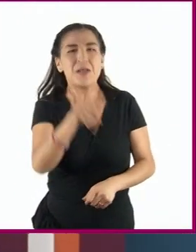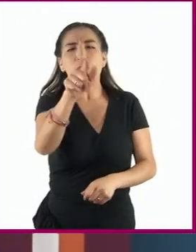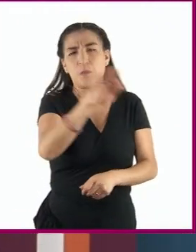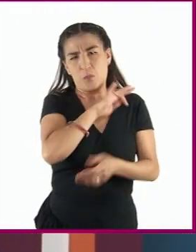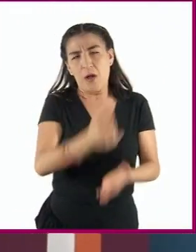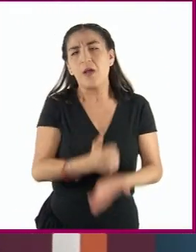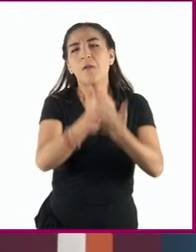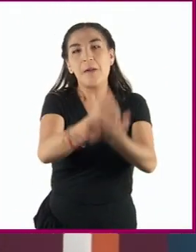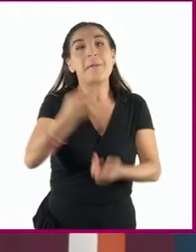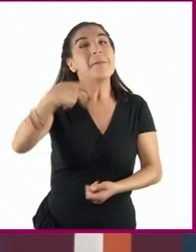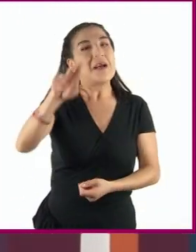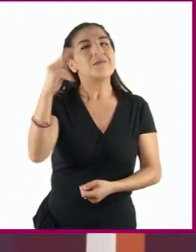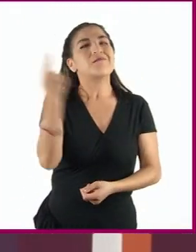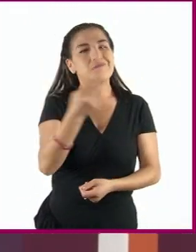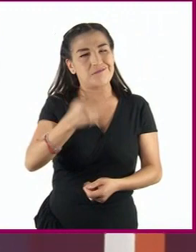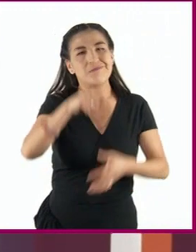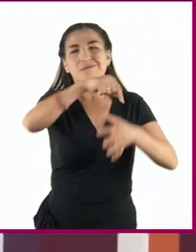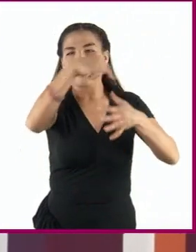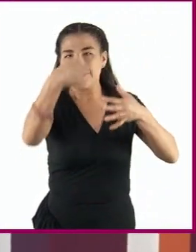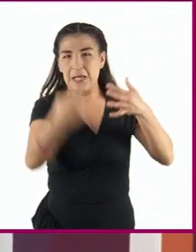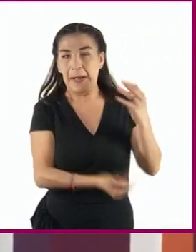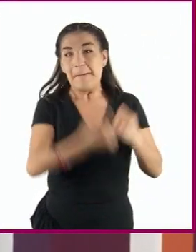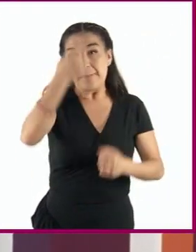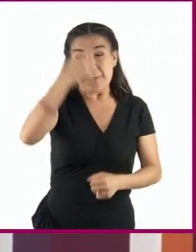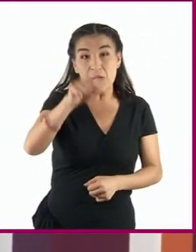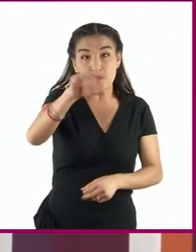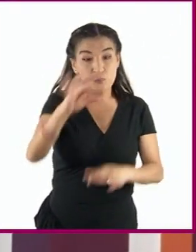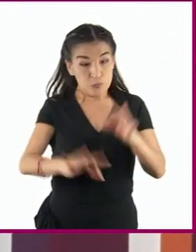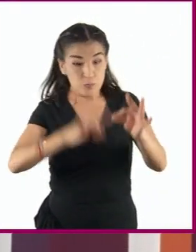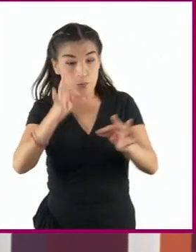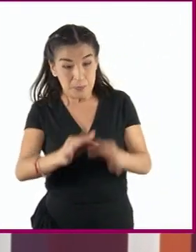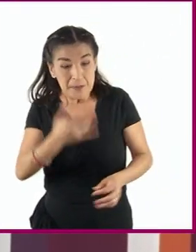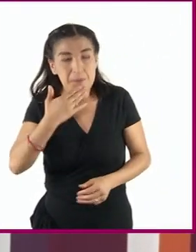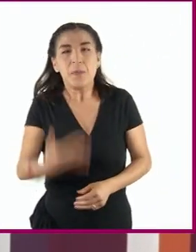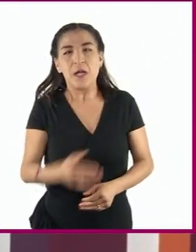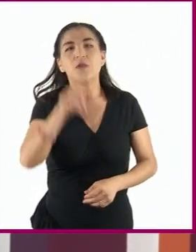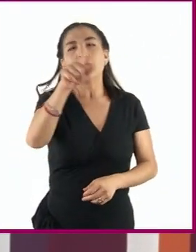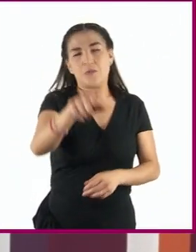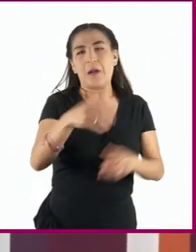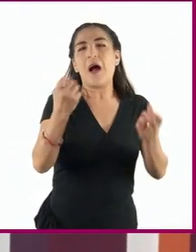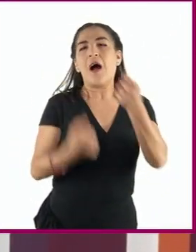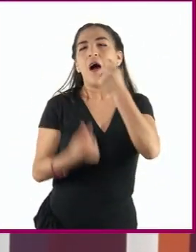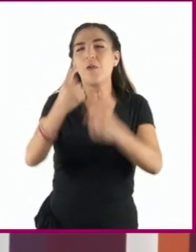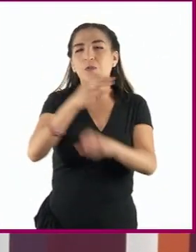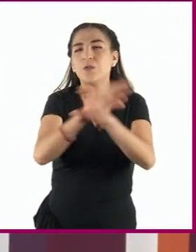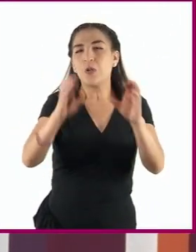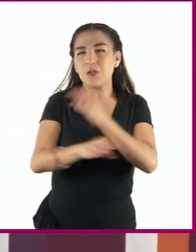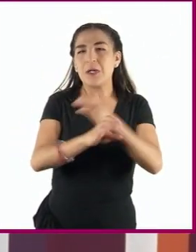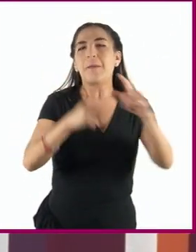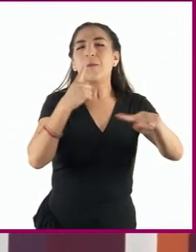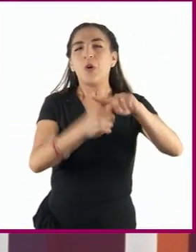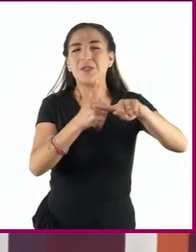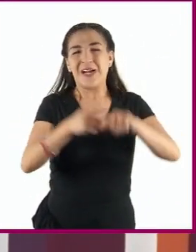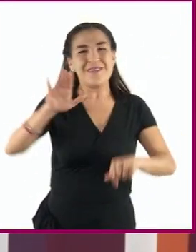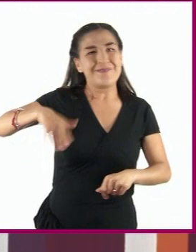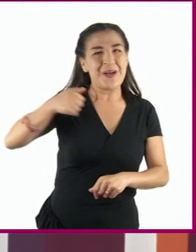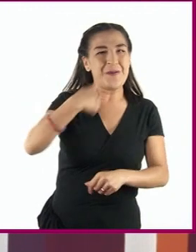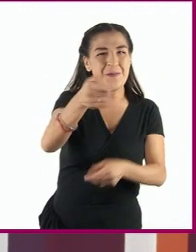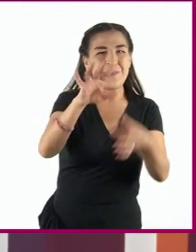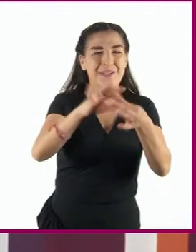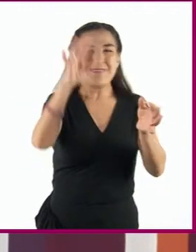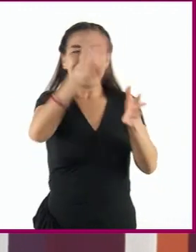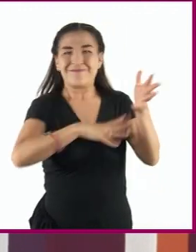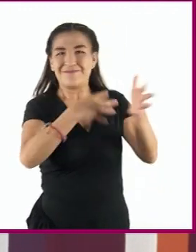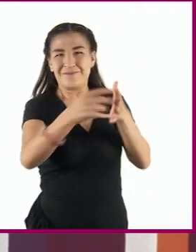es necesario que cumplan con ciertas condiciones y desarrollen algunas cualidades como las que se presentaron en la